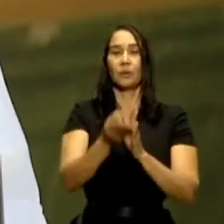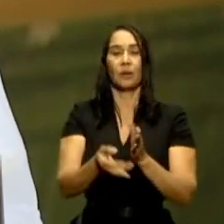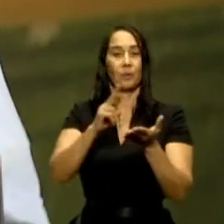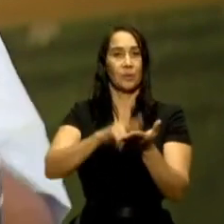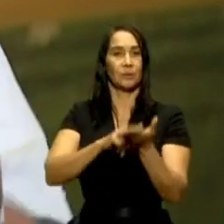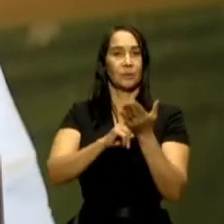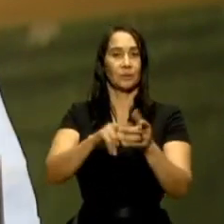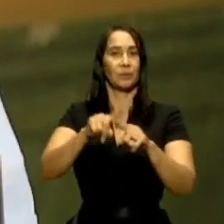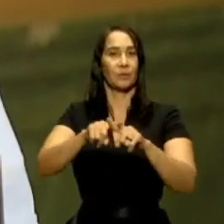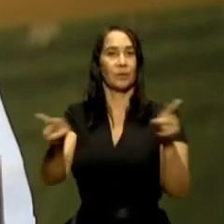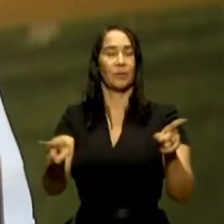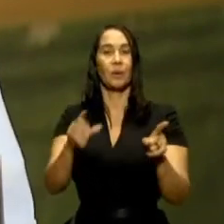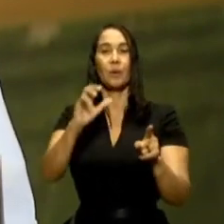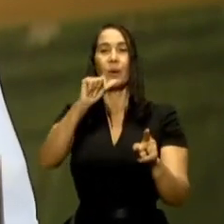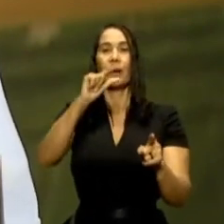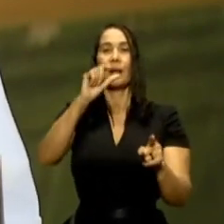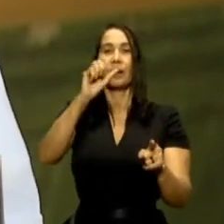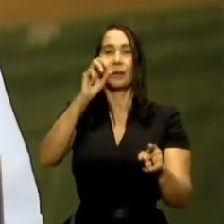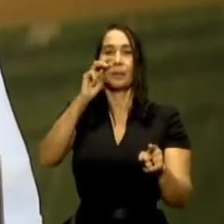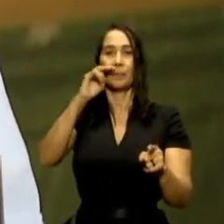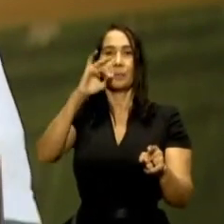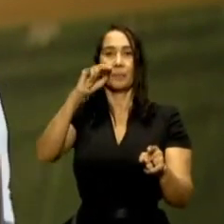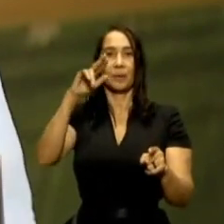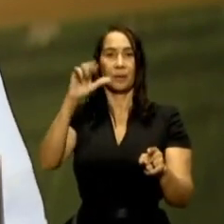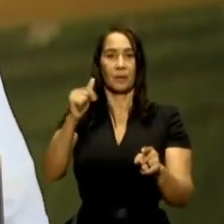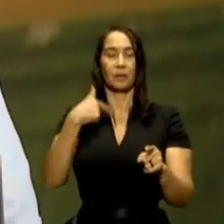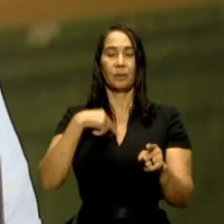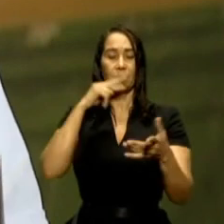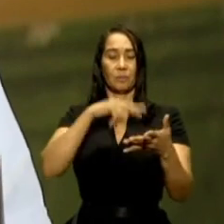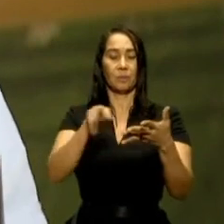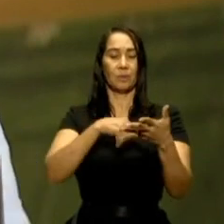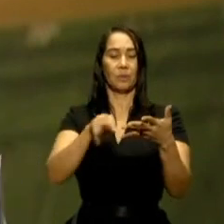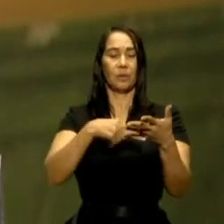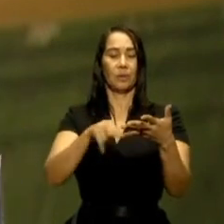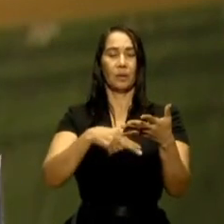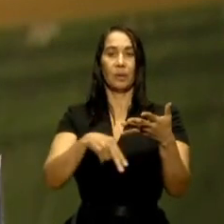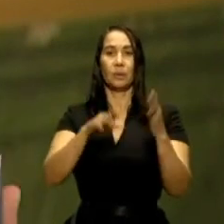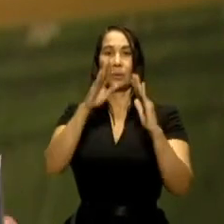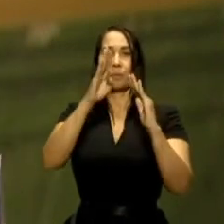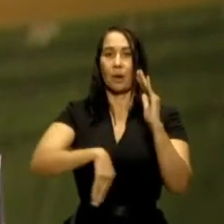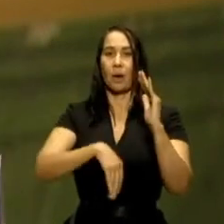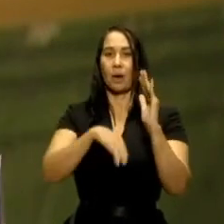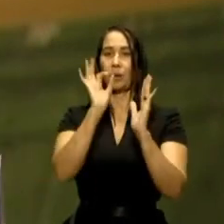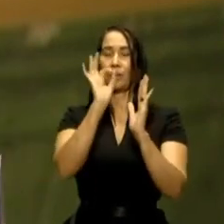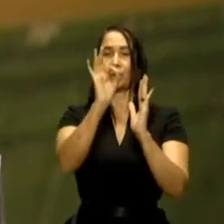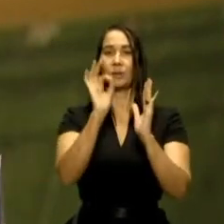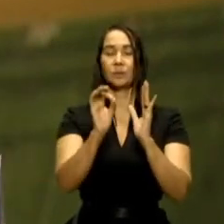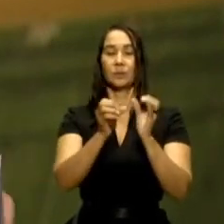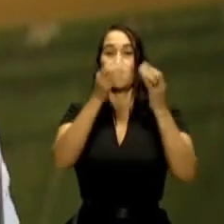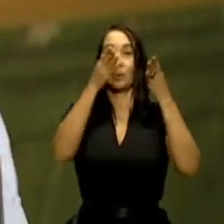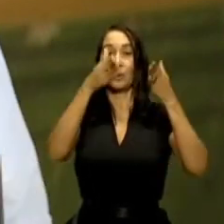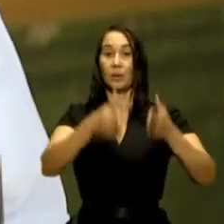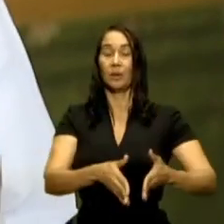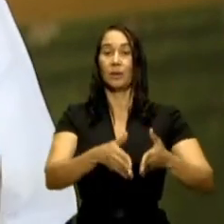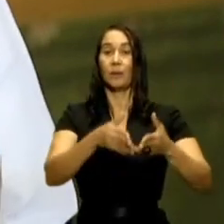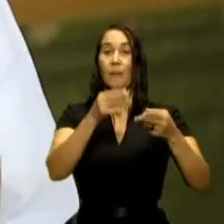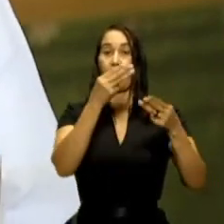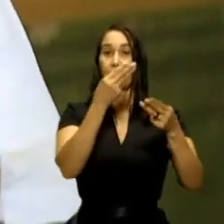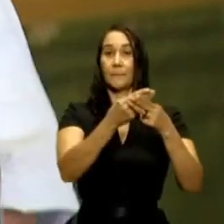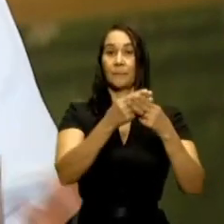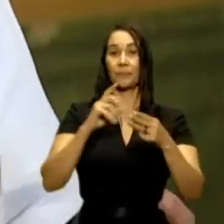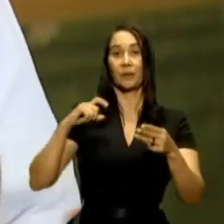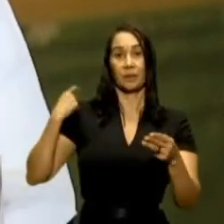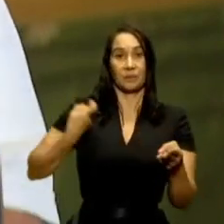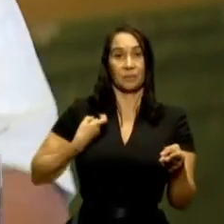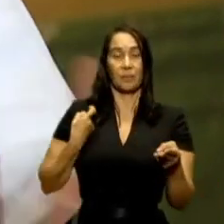como Alemania, que bajó su puntuación. Yo estaba leyendo ahorita lo que están diciendo los profesores de matemática de España.